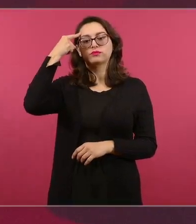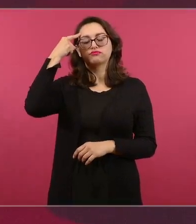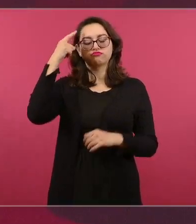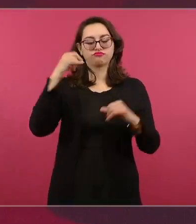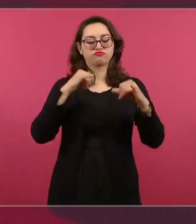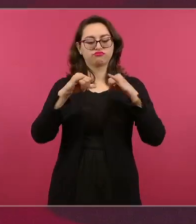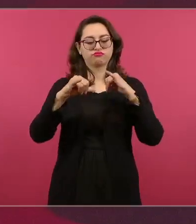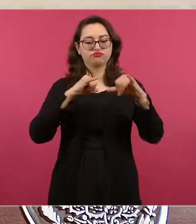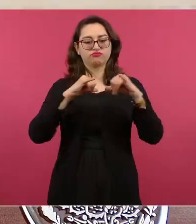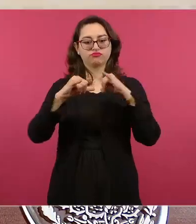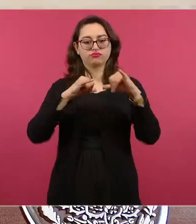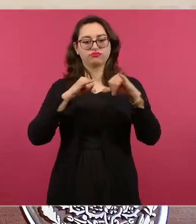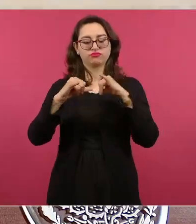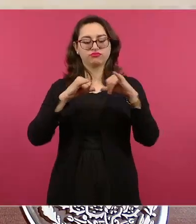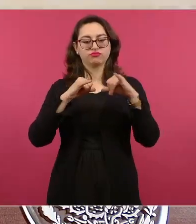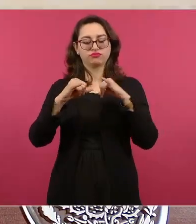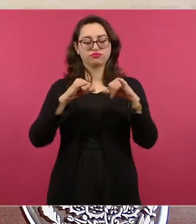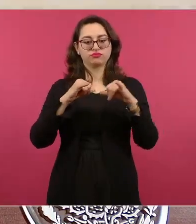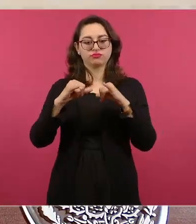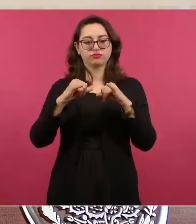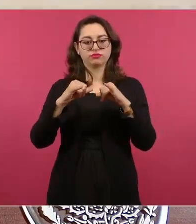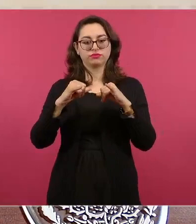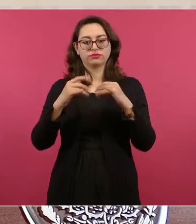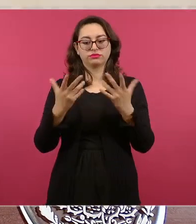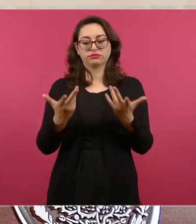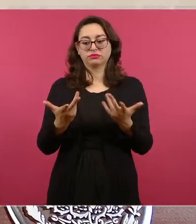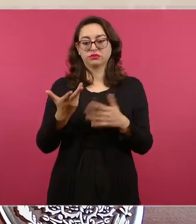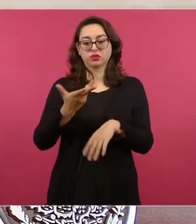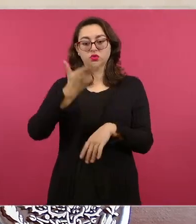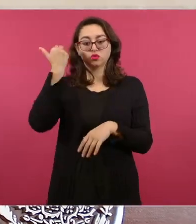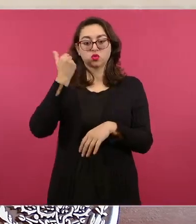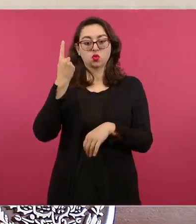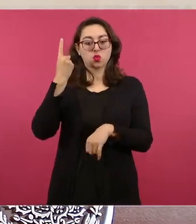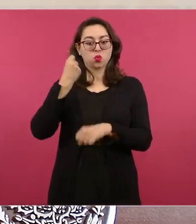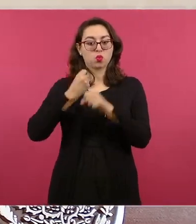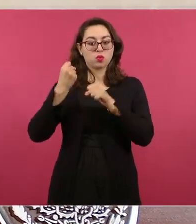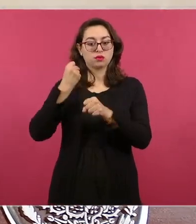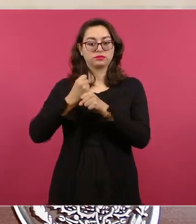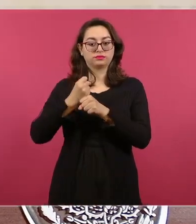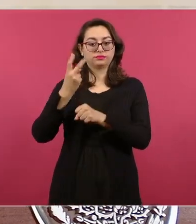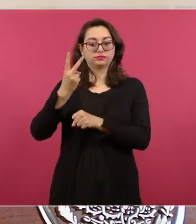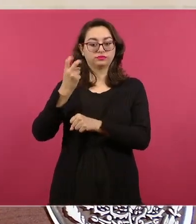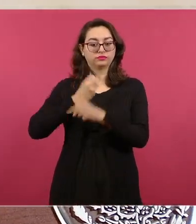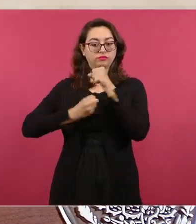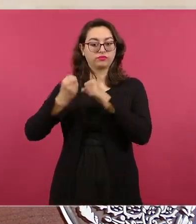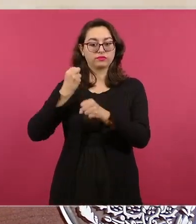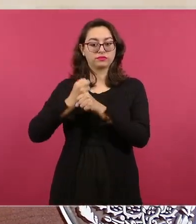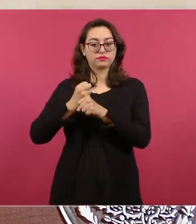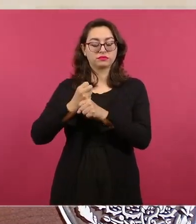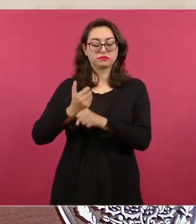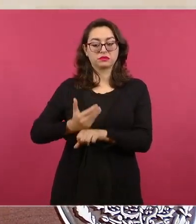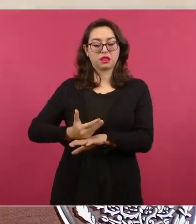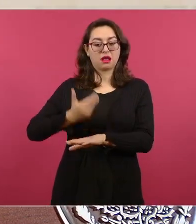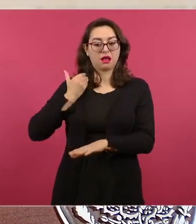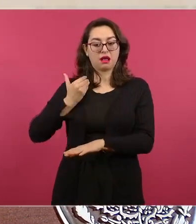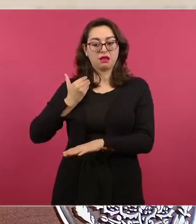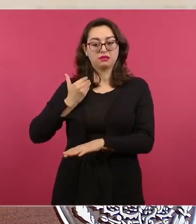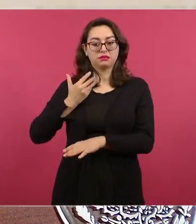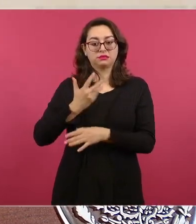mapa, seguramente que de hace un año, dos años, antes de las últimas elecciones,